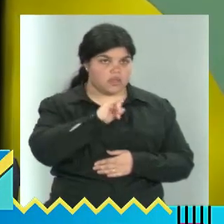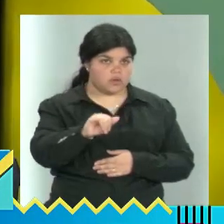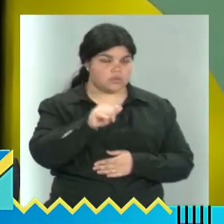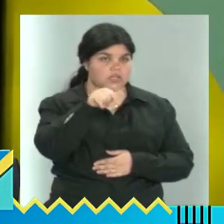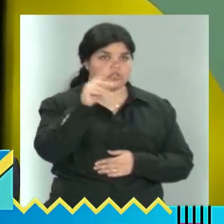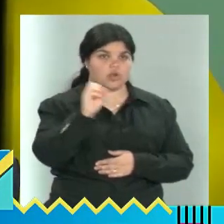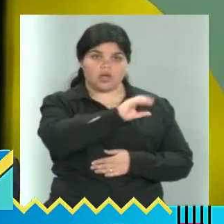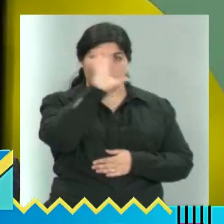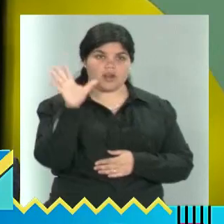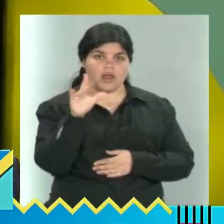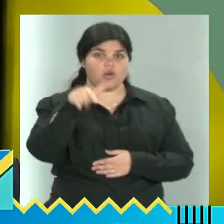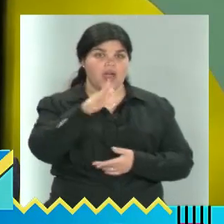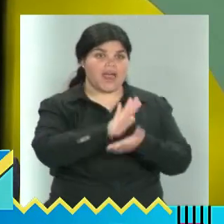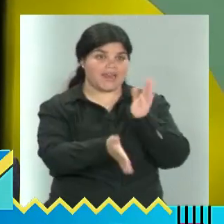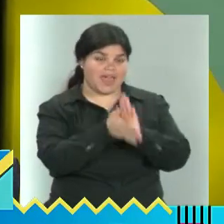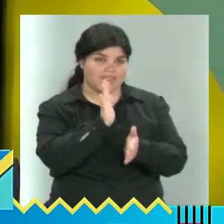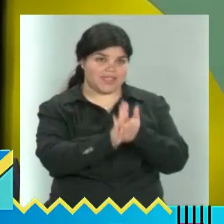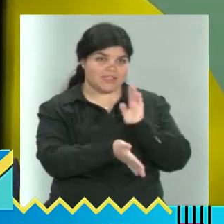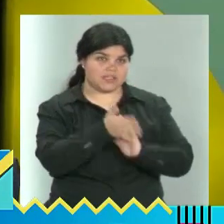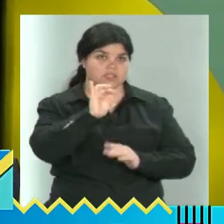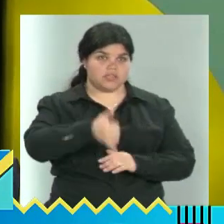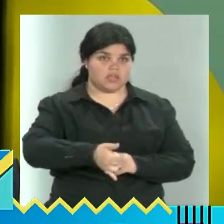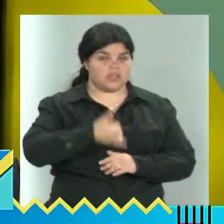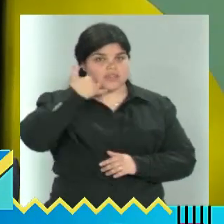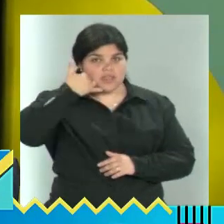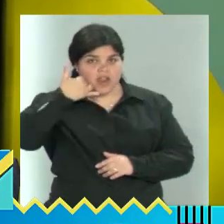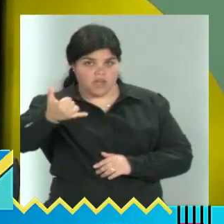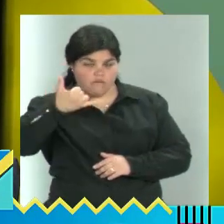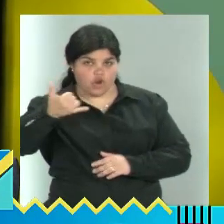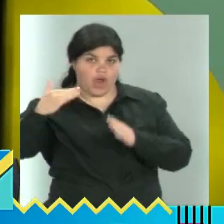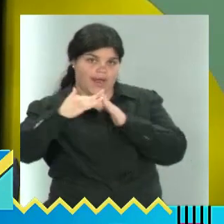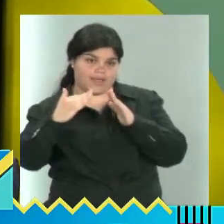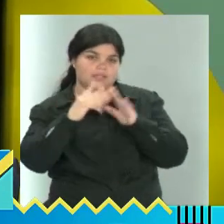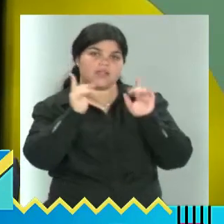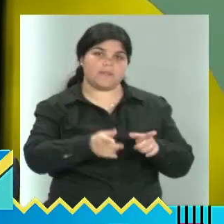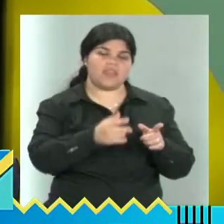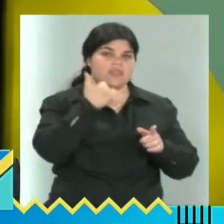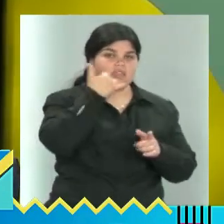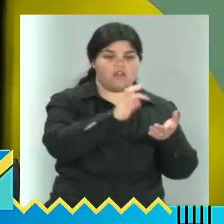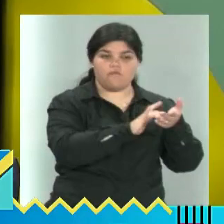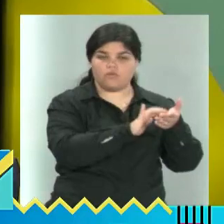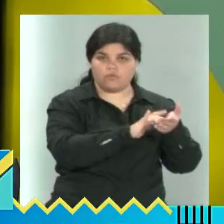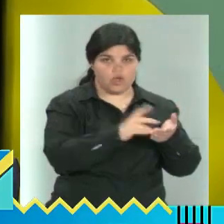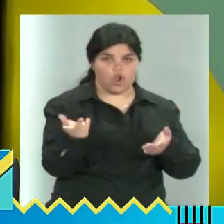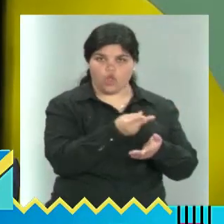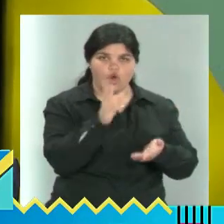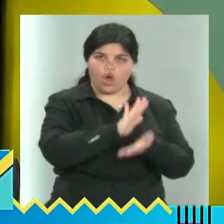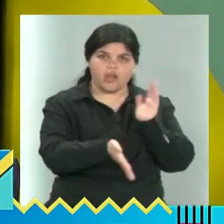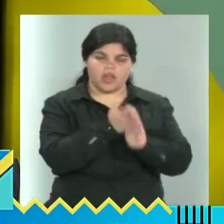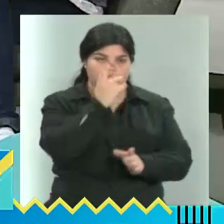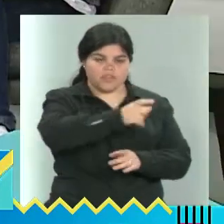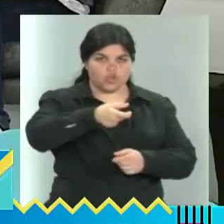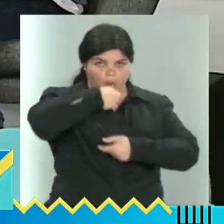una línea que es gratuita, tanto desde teléfonos fijos como teléfonos móviles. puede llamar cualquier ciudadano, funciona a